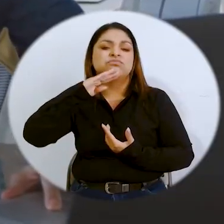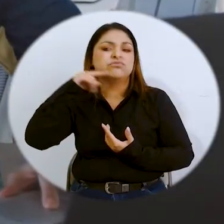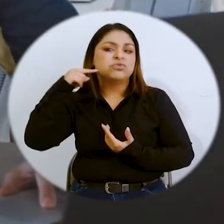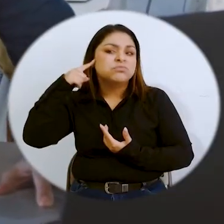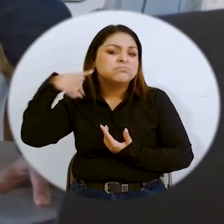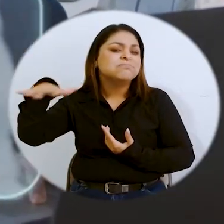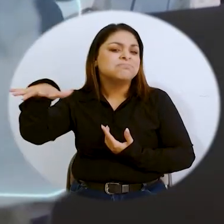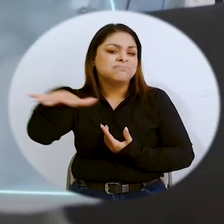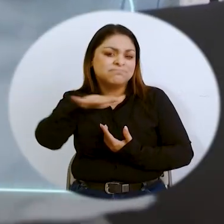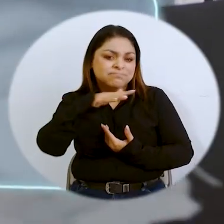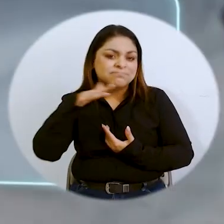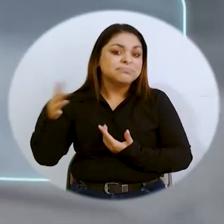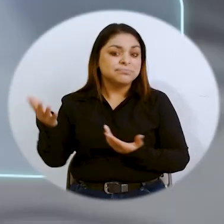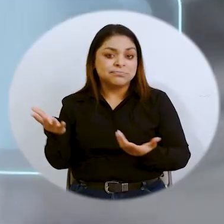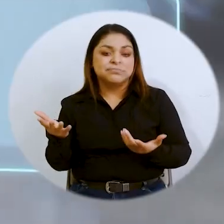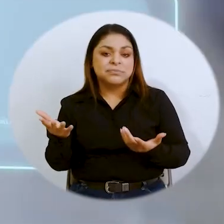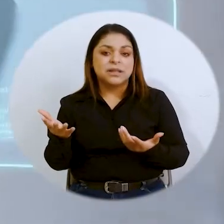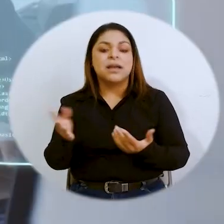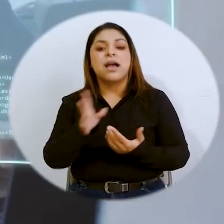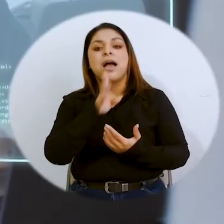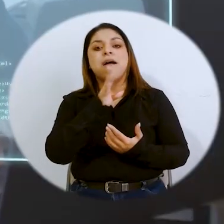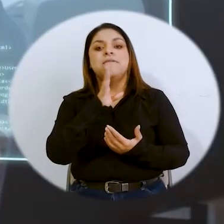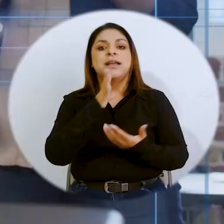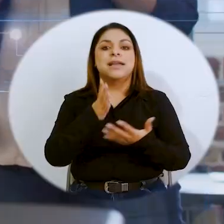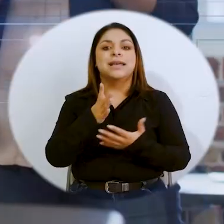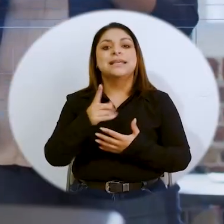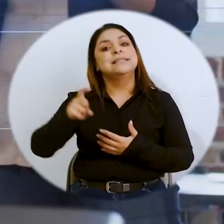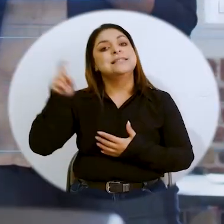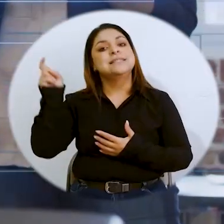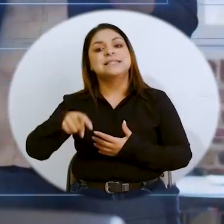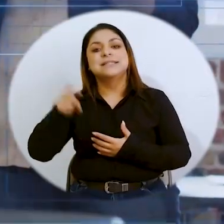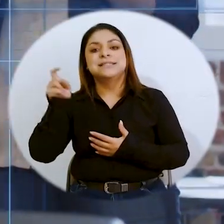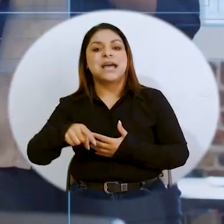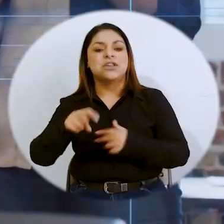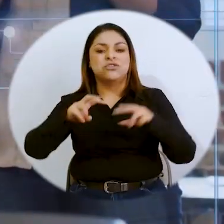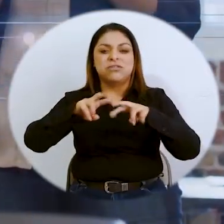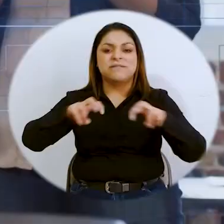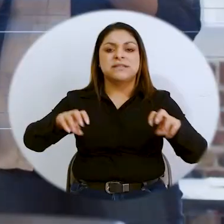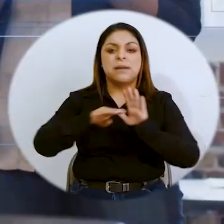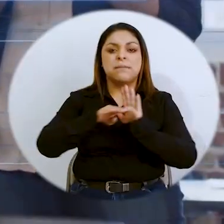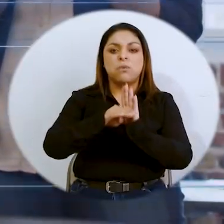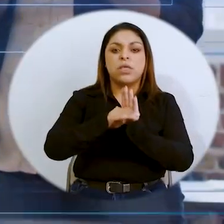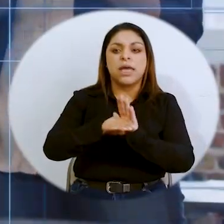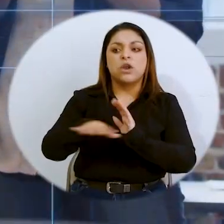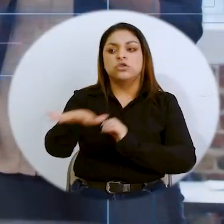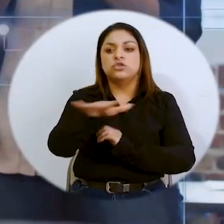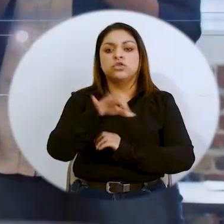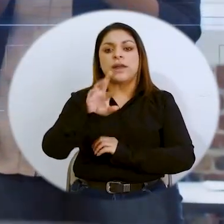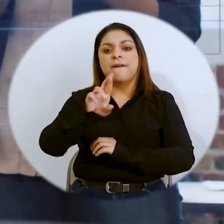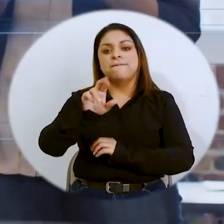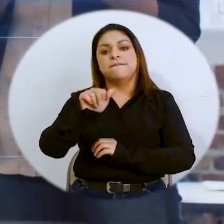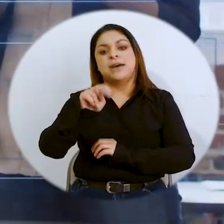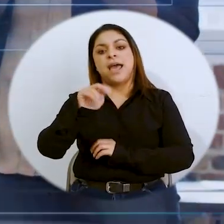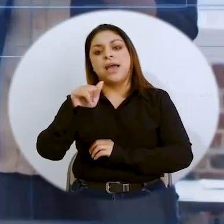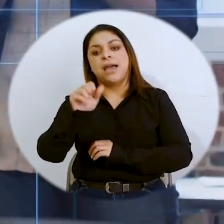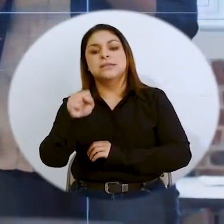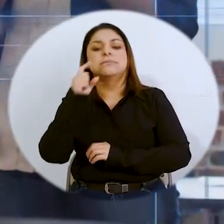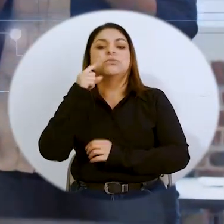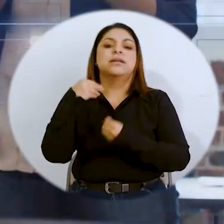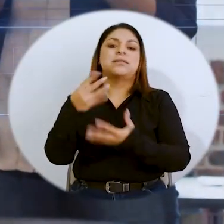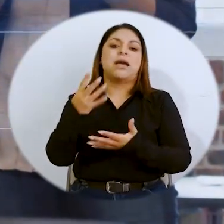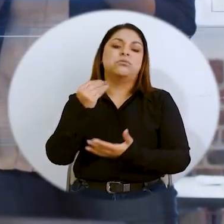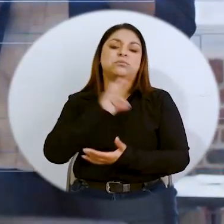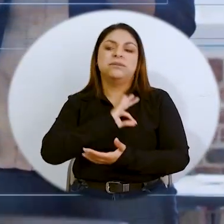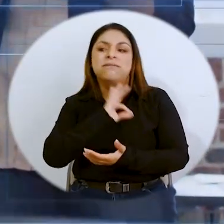y también hay algunas que probablemente van a llegar ahora donde dicen ya es necesario revisar el modelo de zonas francas porque se le están dando